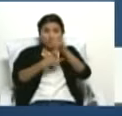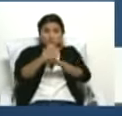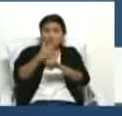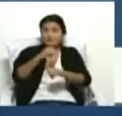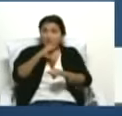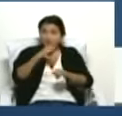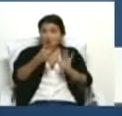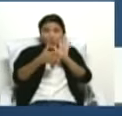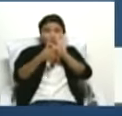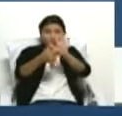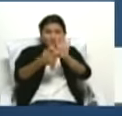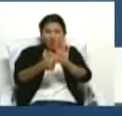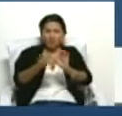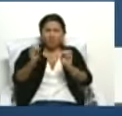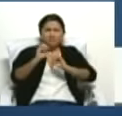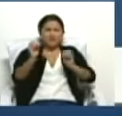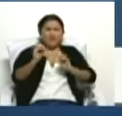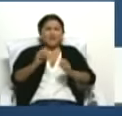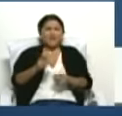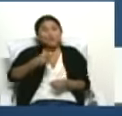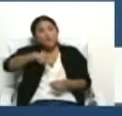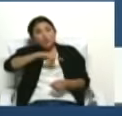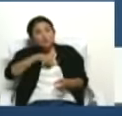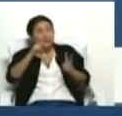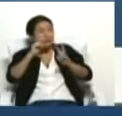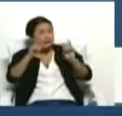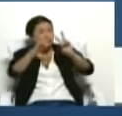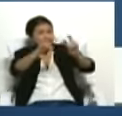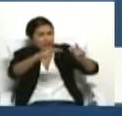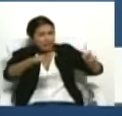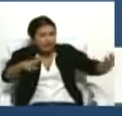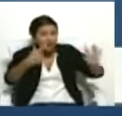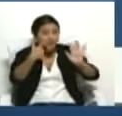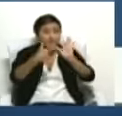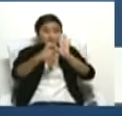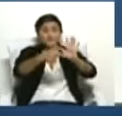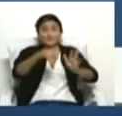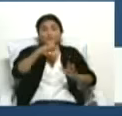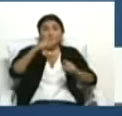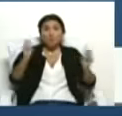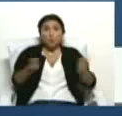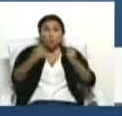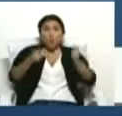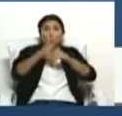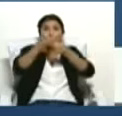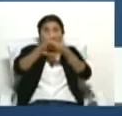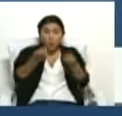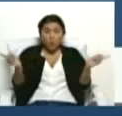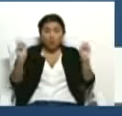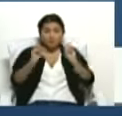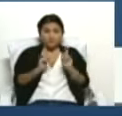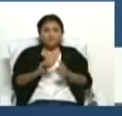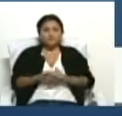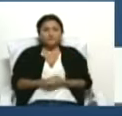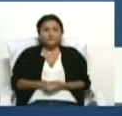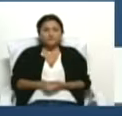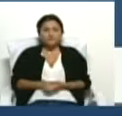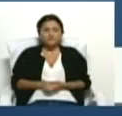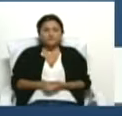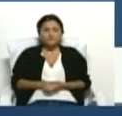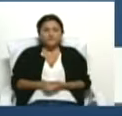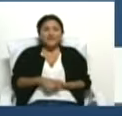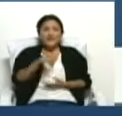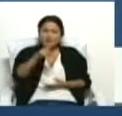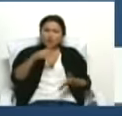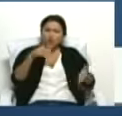noticias. Tiene uno que estar indagando, rastreando, para decirlo públicamente, señores. Esto sí es masacre,